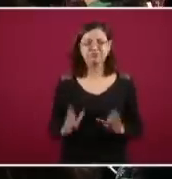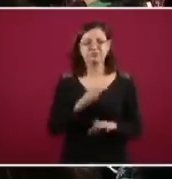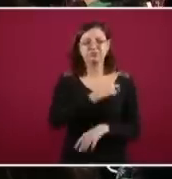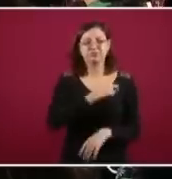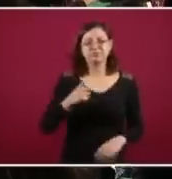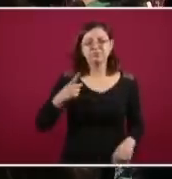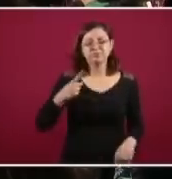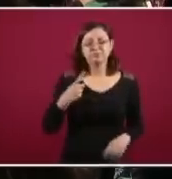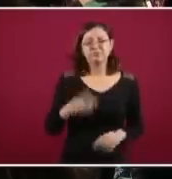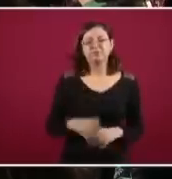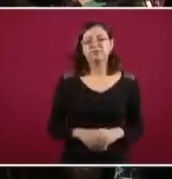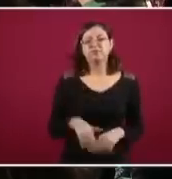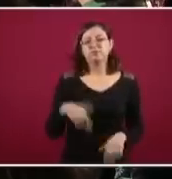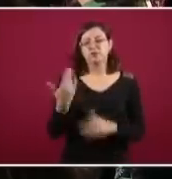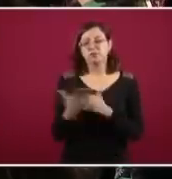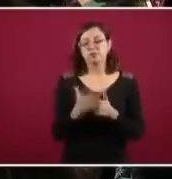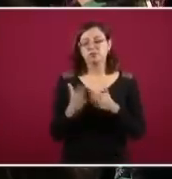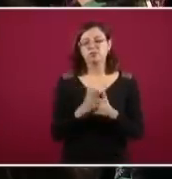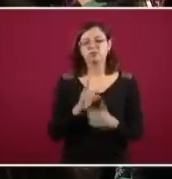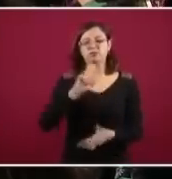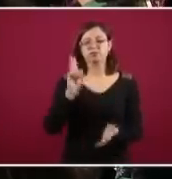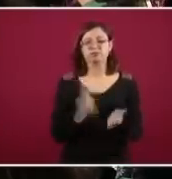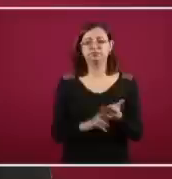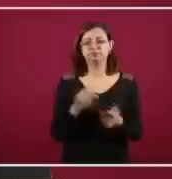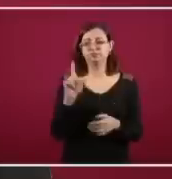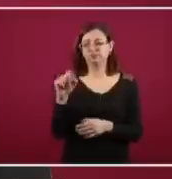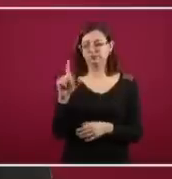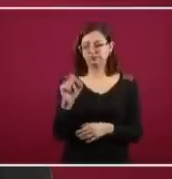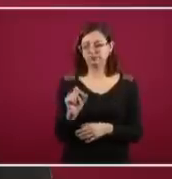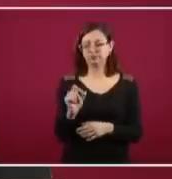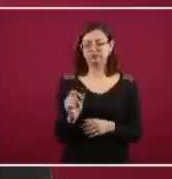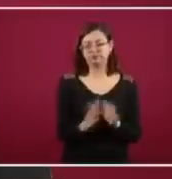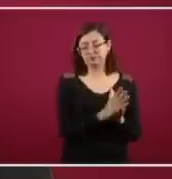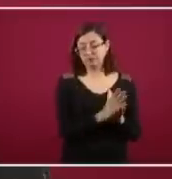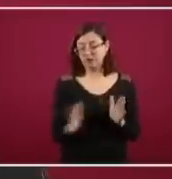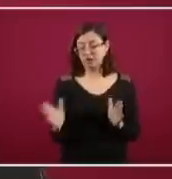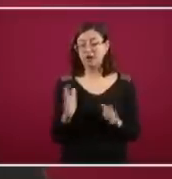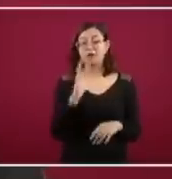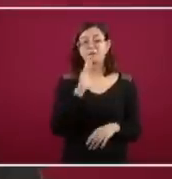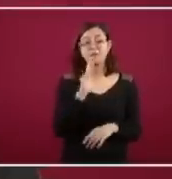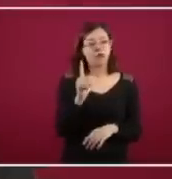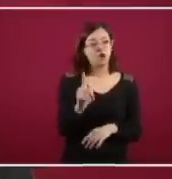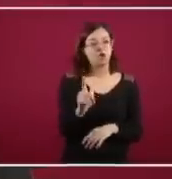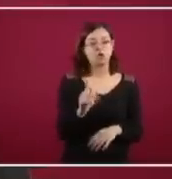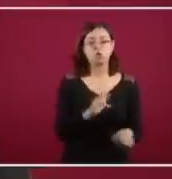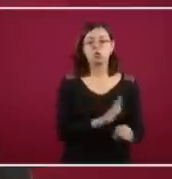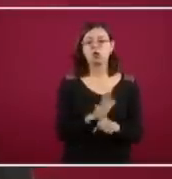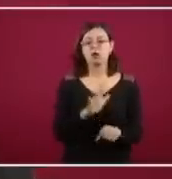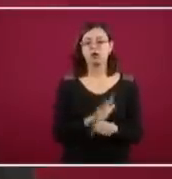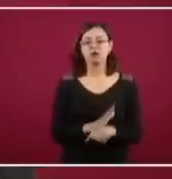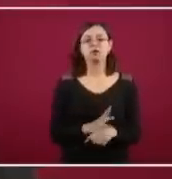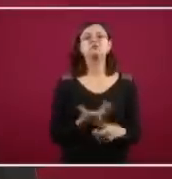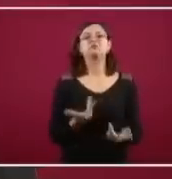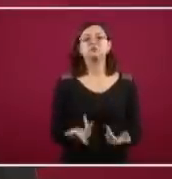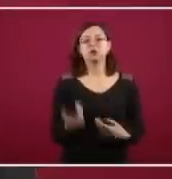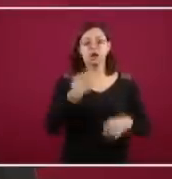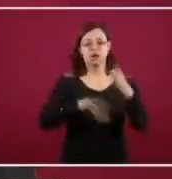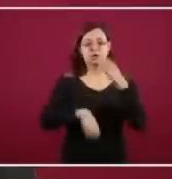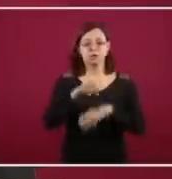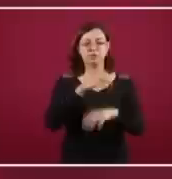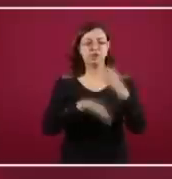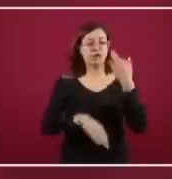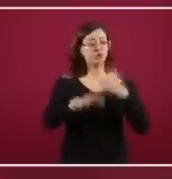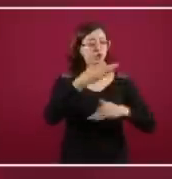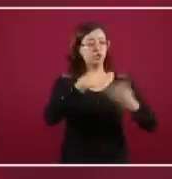Para tener en 2020 la mejor edición del Buen Fin, convocaremos a todos los sectores productivos a que